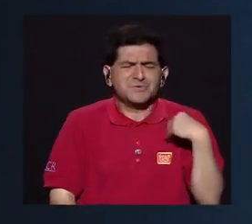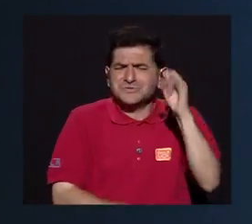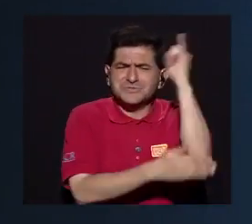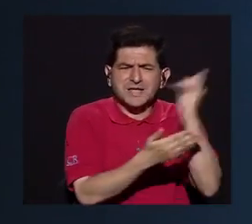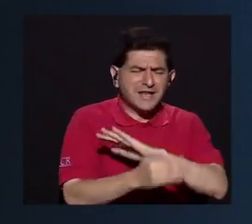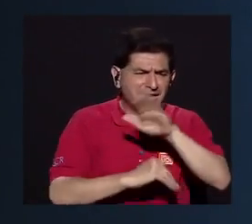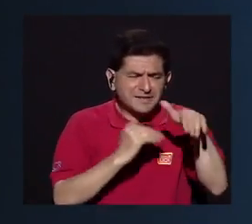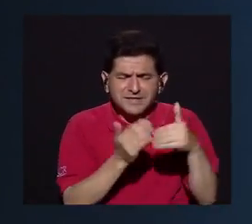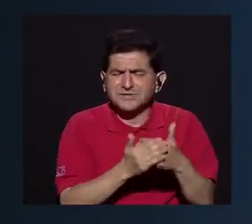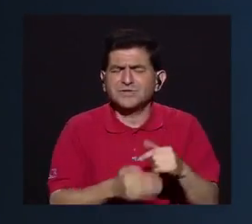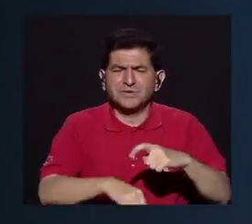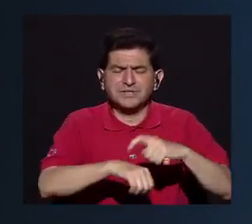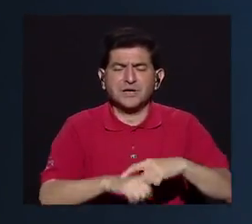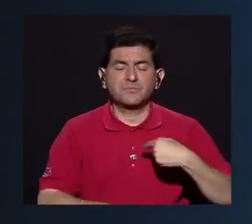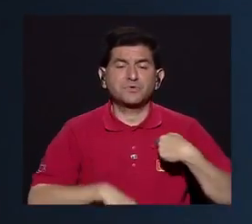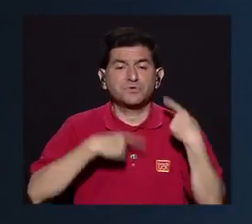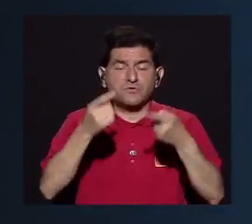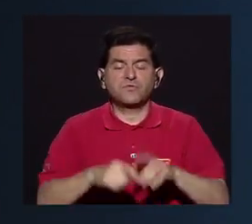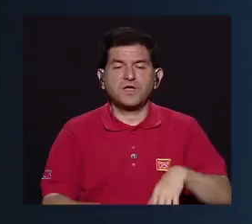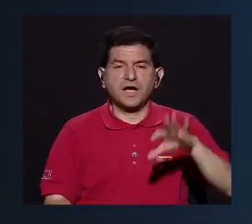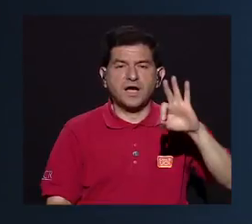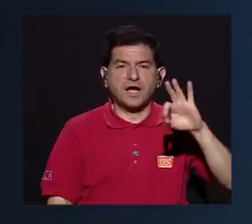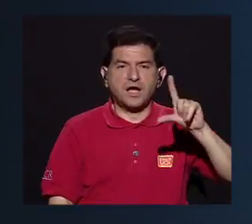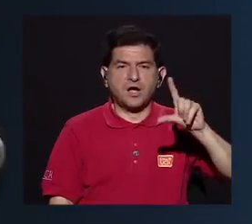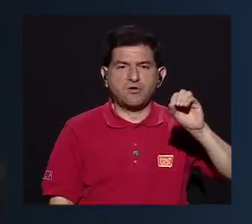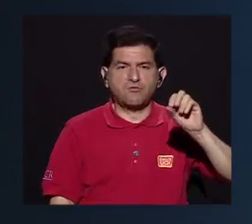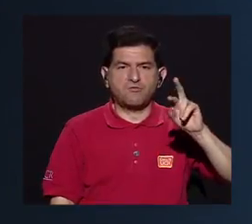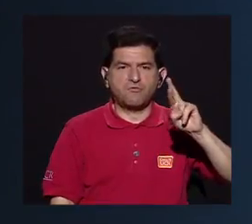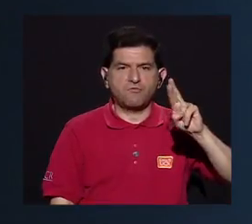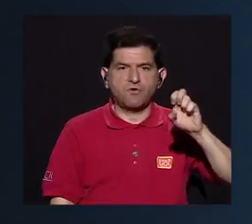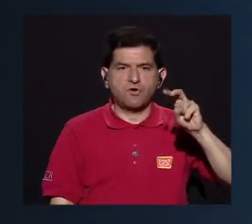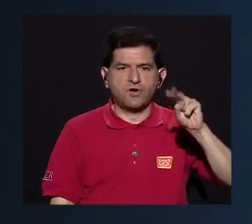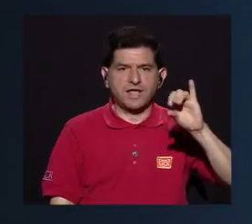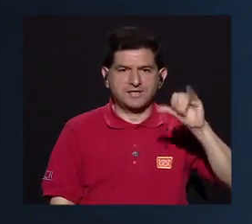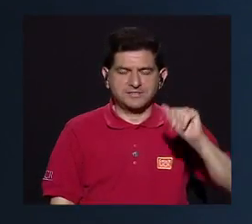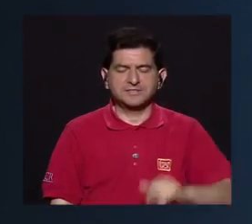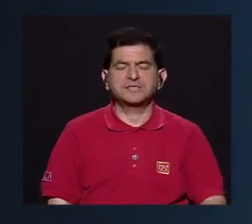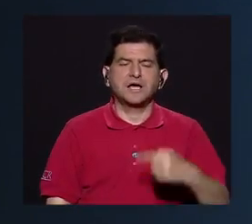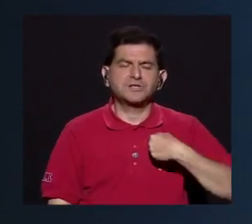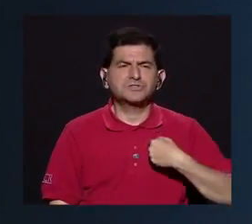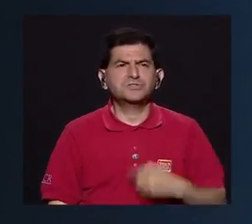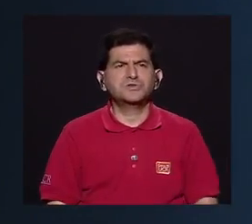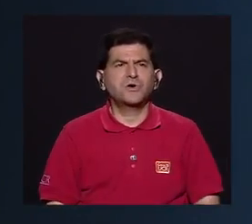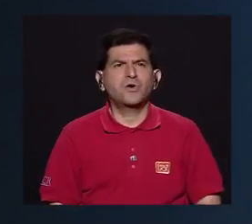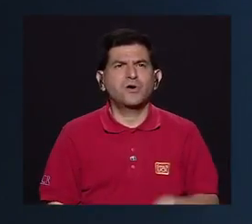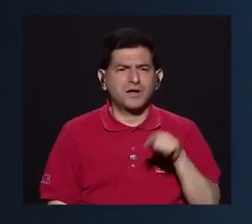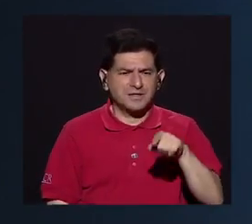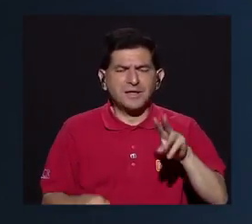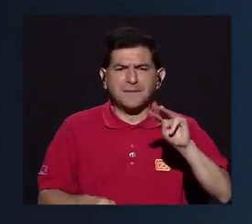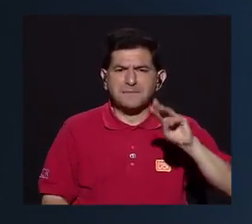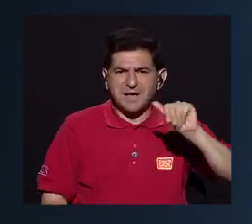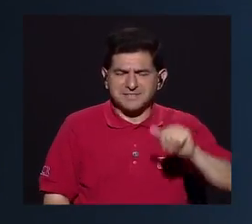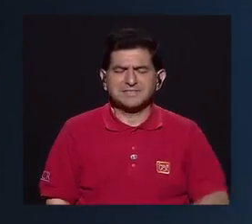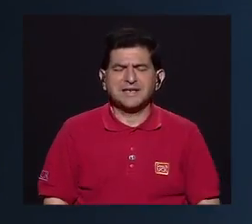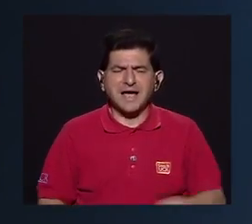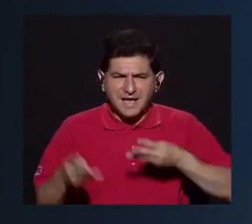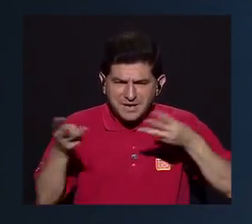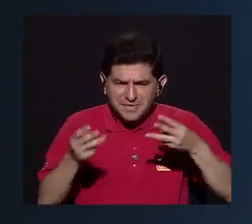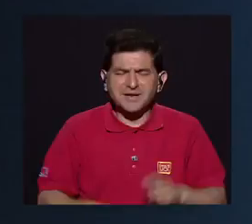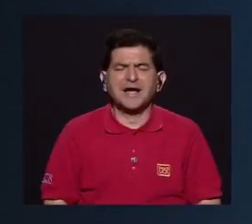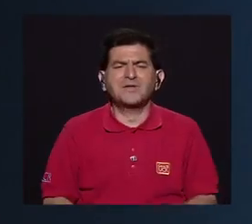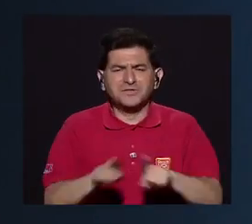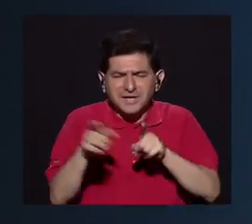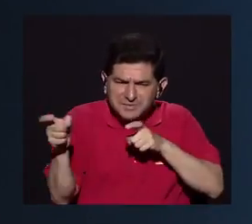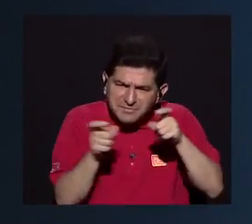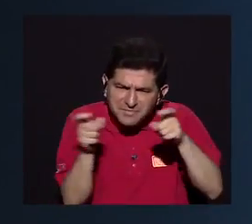arte, tuve la oportunidad de estar en Florencia, después dije, estudié la licenciatura en diseño gráfico, luego hice una maestría en mercadotecnia y publicidad, luego hice una maestría en gestión de proyectos,